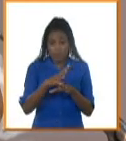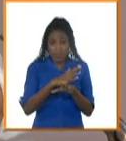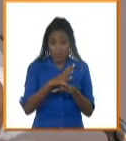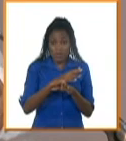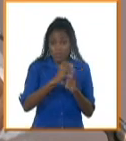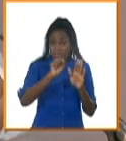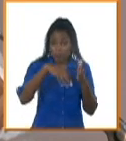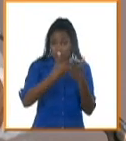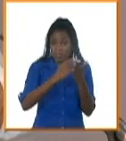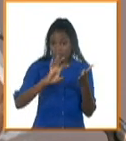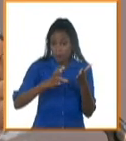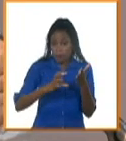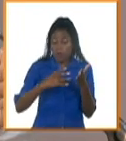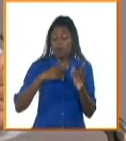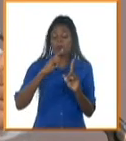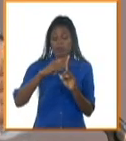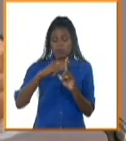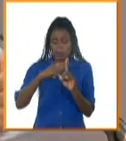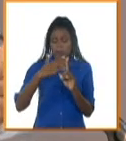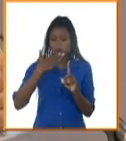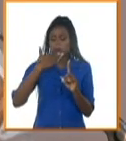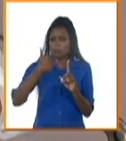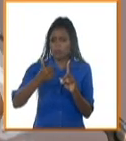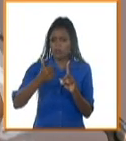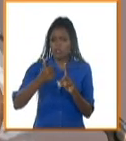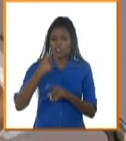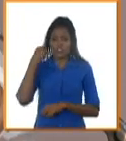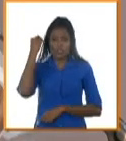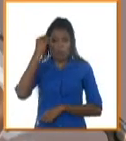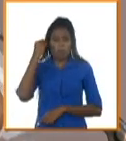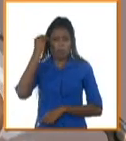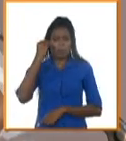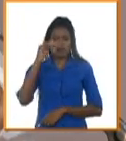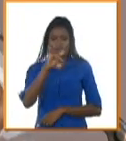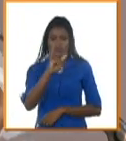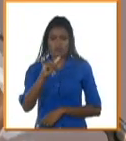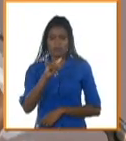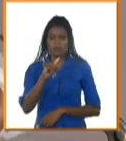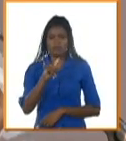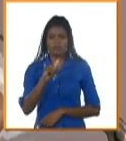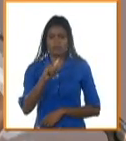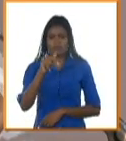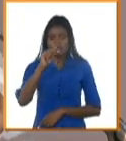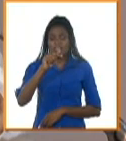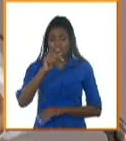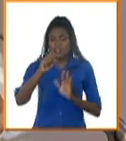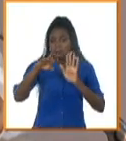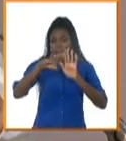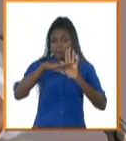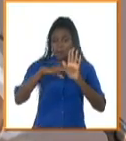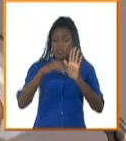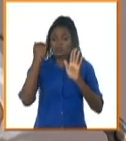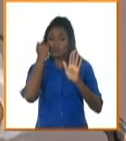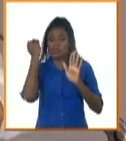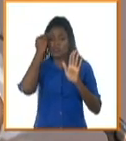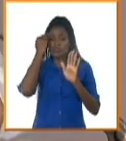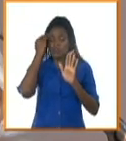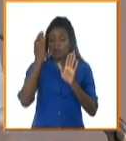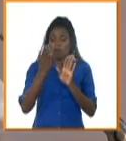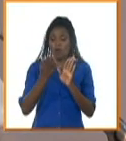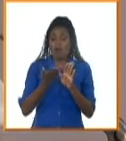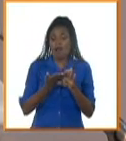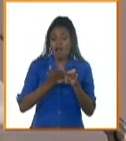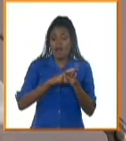sucursales es muy positiva y creo que en eso tiene mucho que ver también que esta medida Tuvo una capacitación previa importante